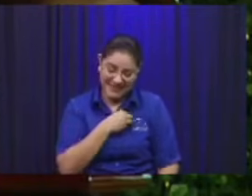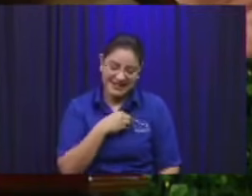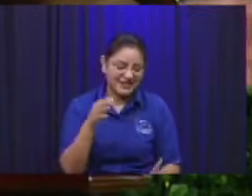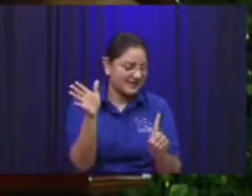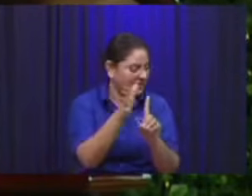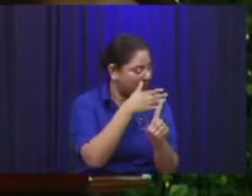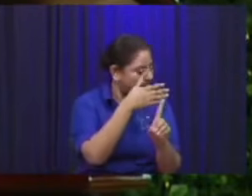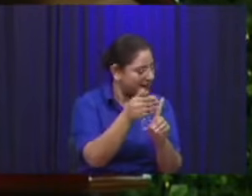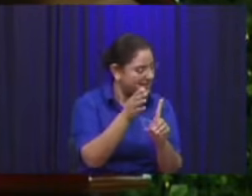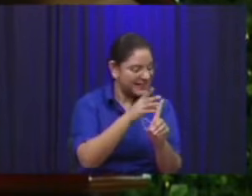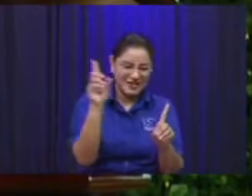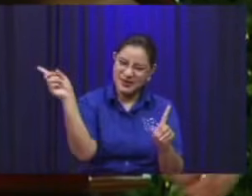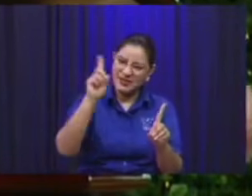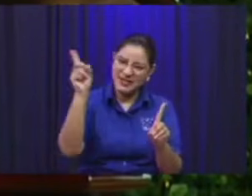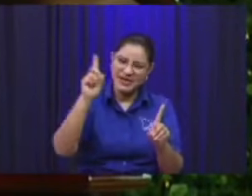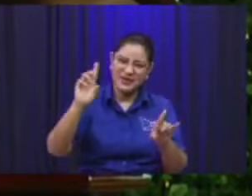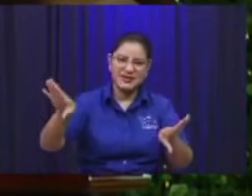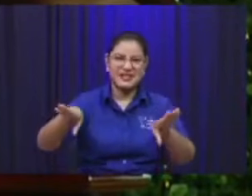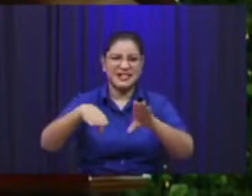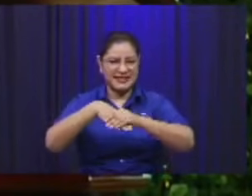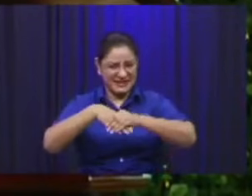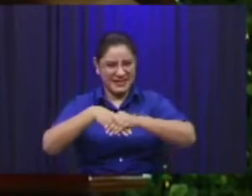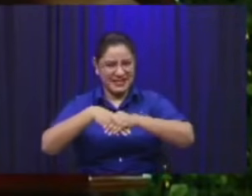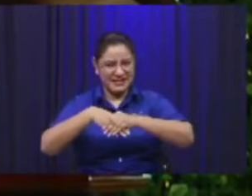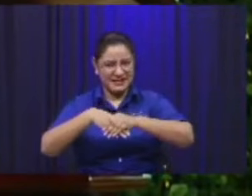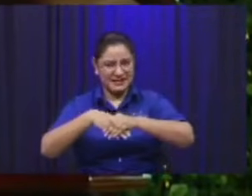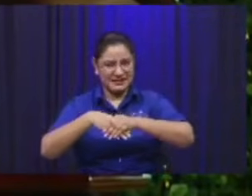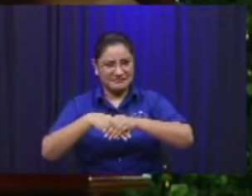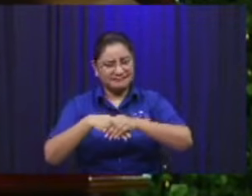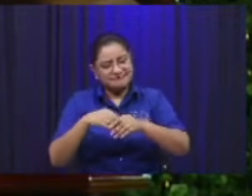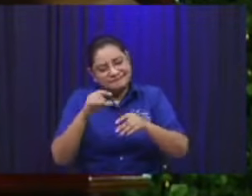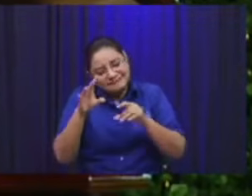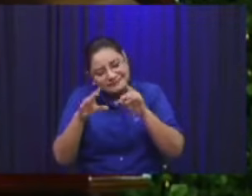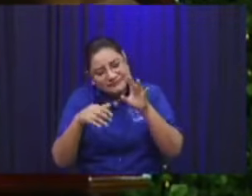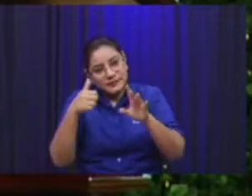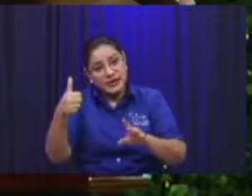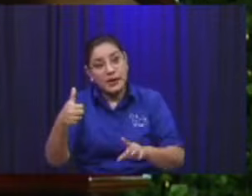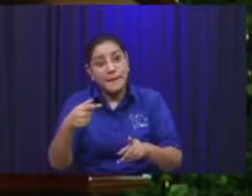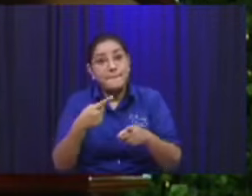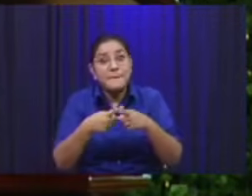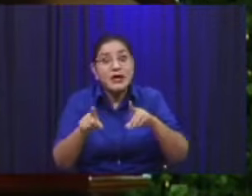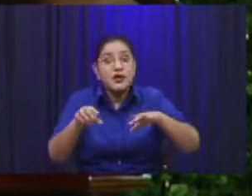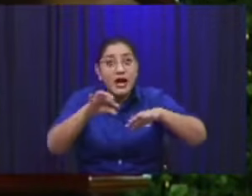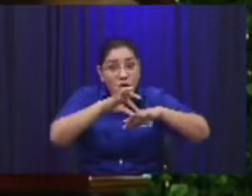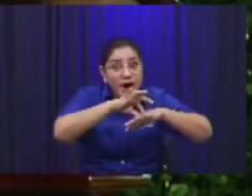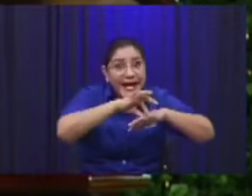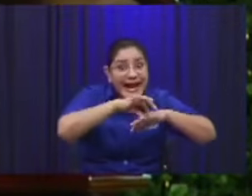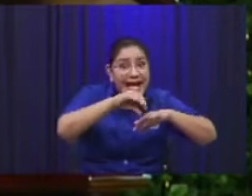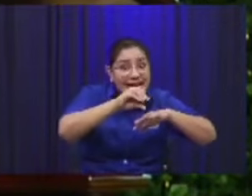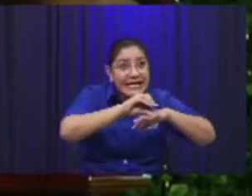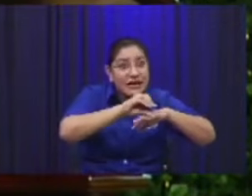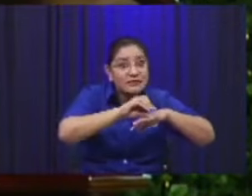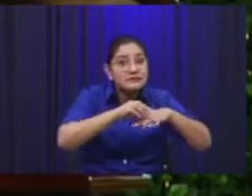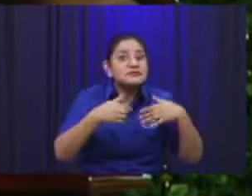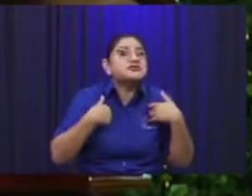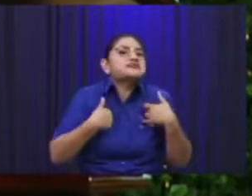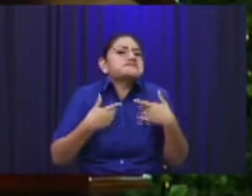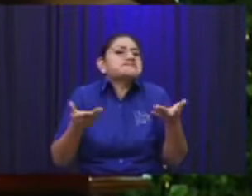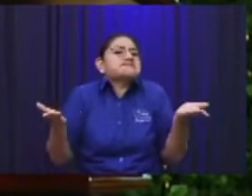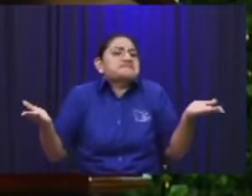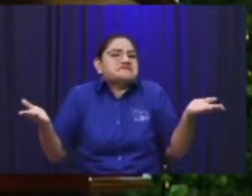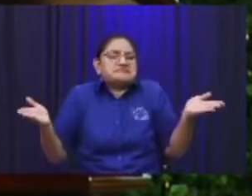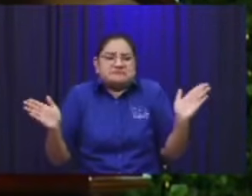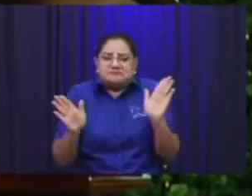no por nada malo pues sino que por algo bueno pero hay algo en el anillo de compromiso que puede